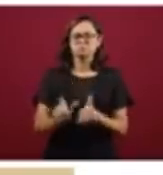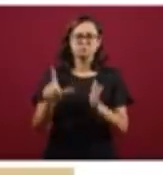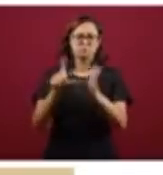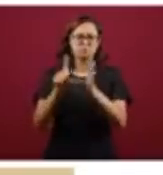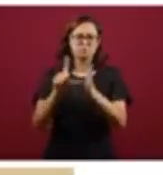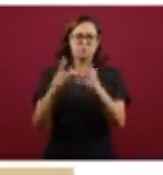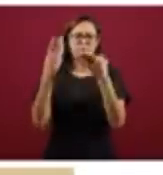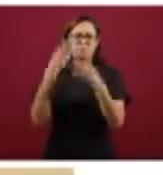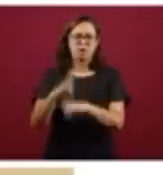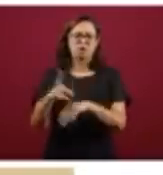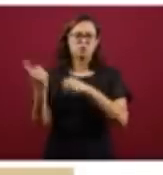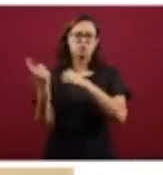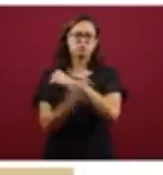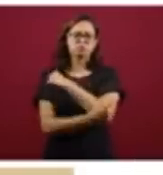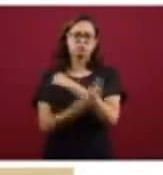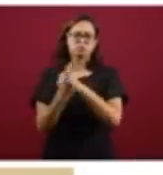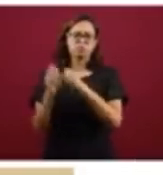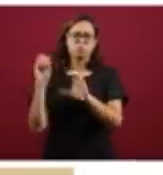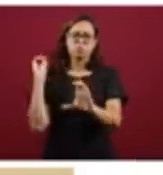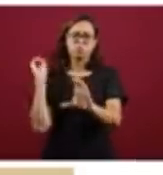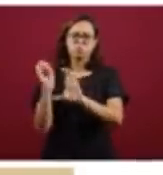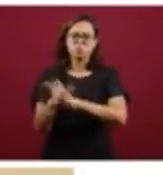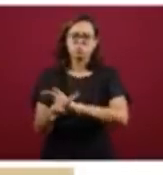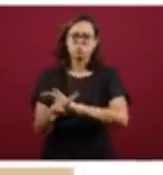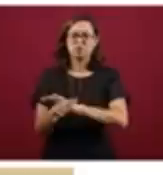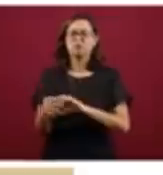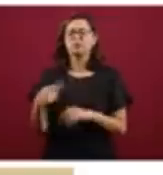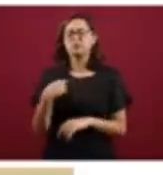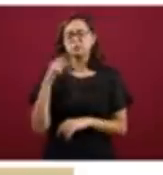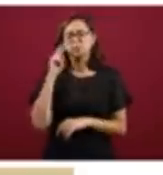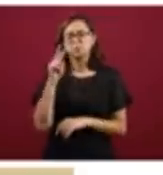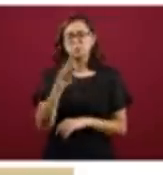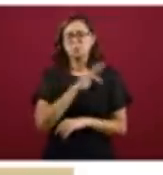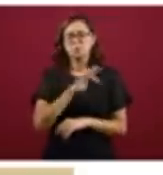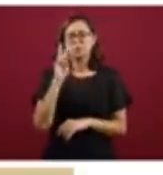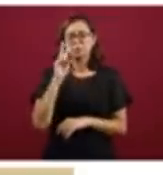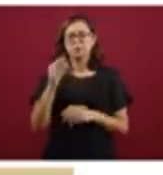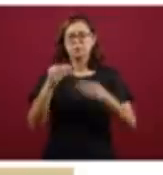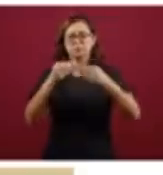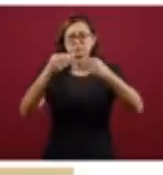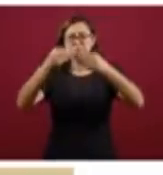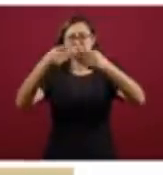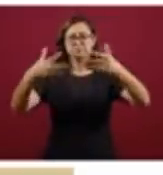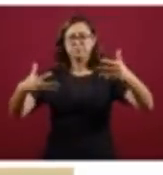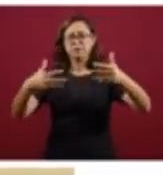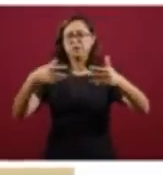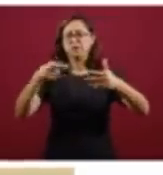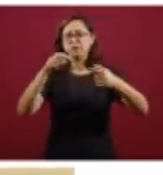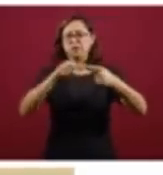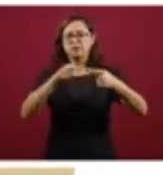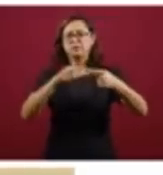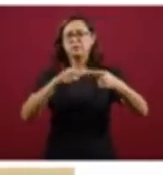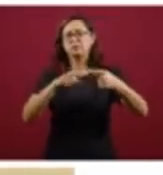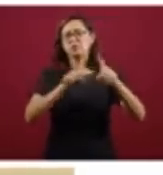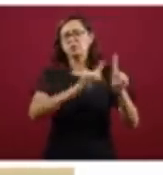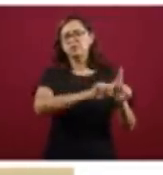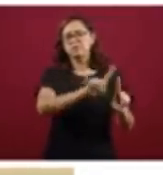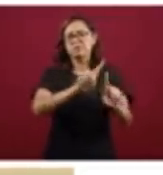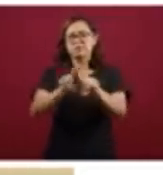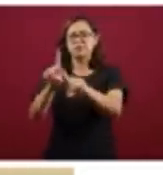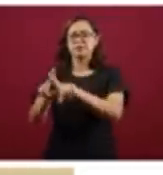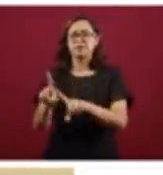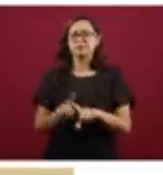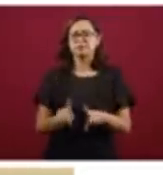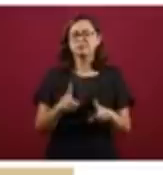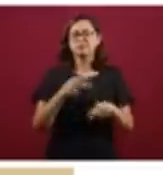tarjeta bancaria. Aquí desglosamos los pensionados de las distintas instituciones de seguridad social